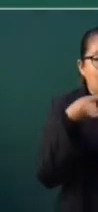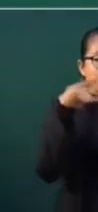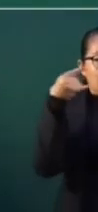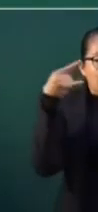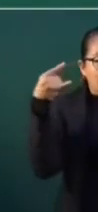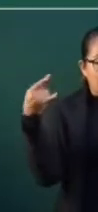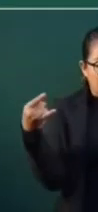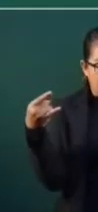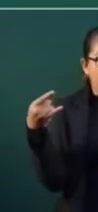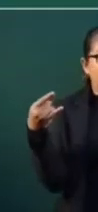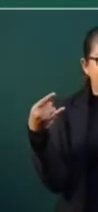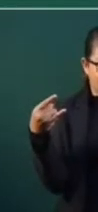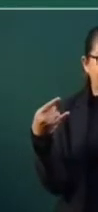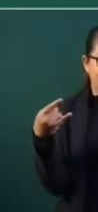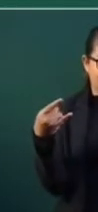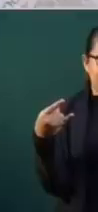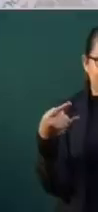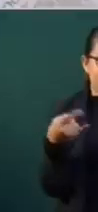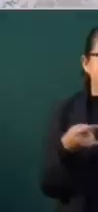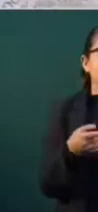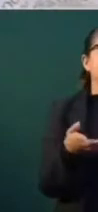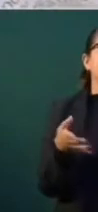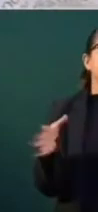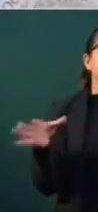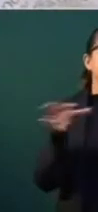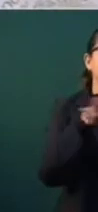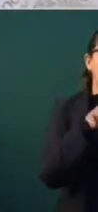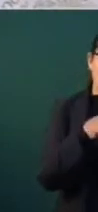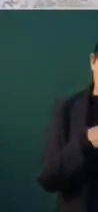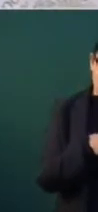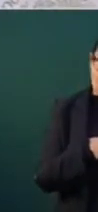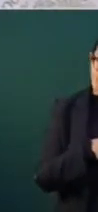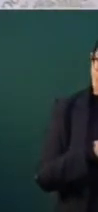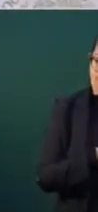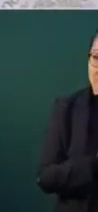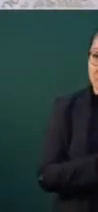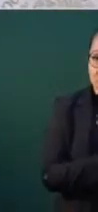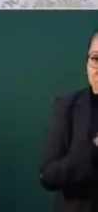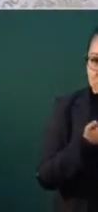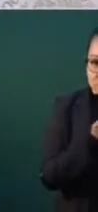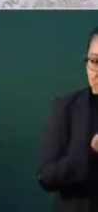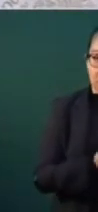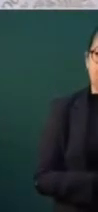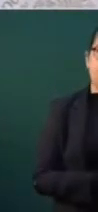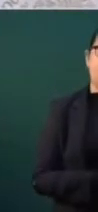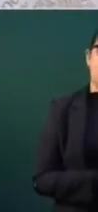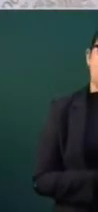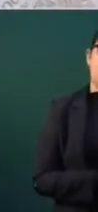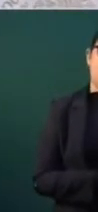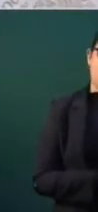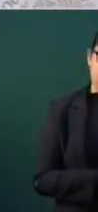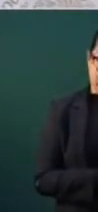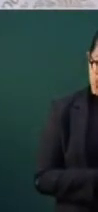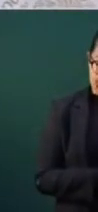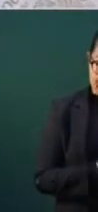histórica con La Habana y con Cuba, van a salir dos barcos